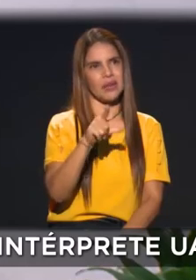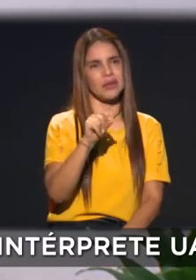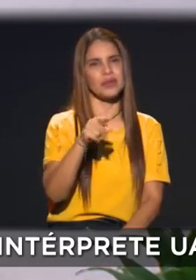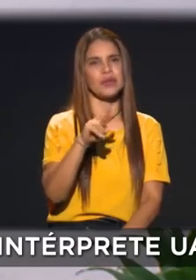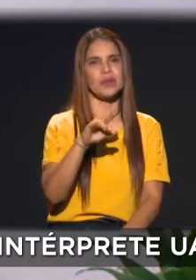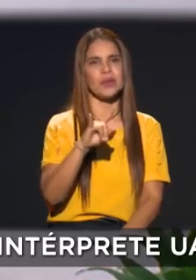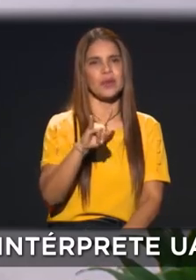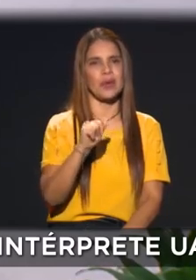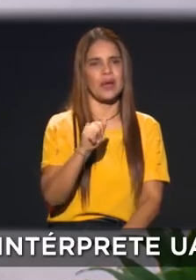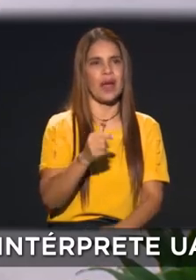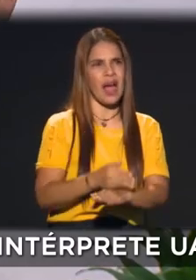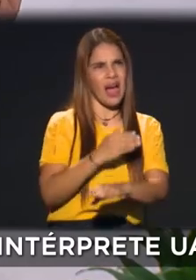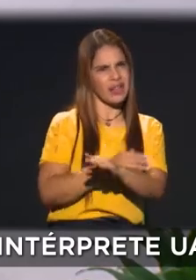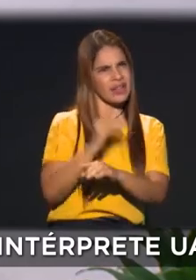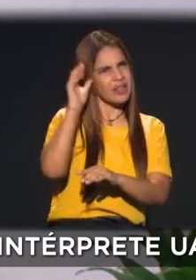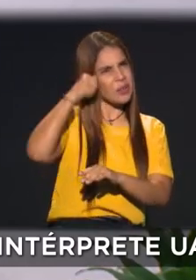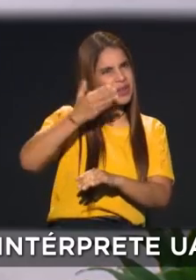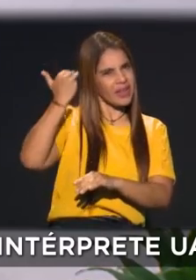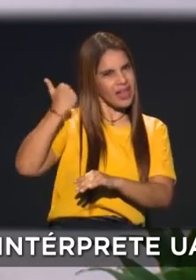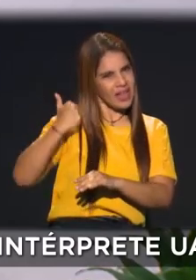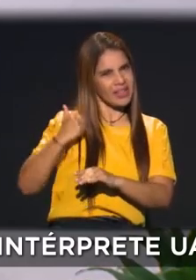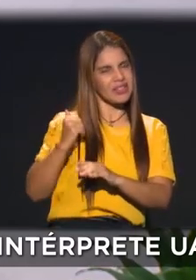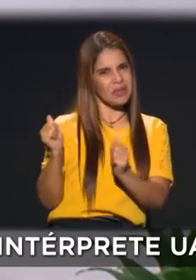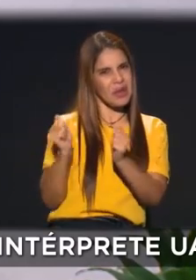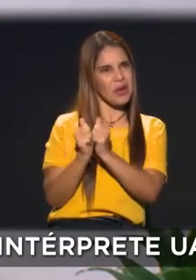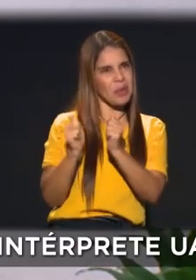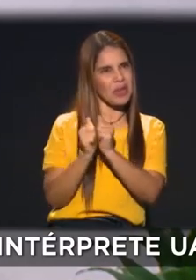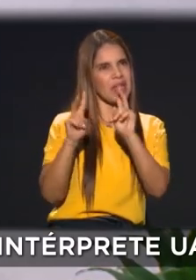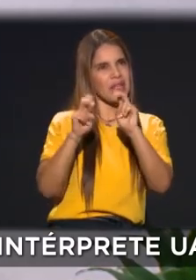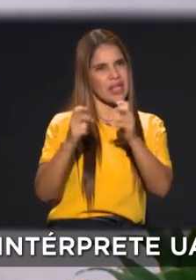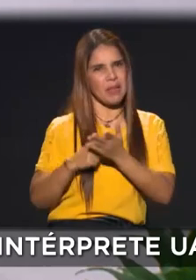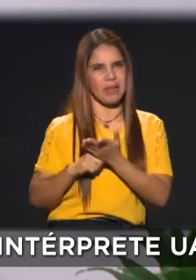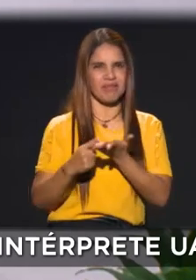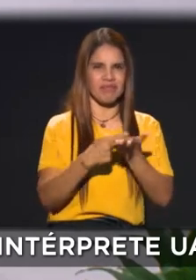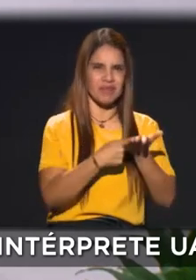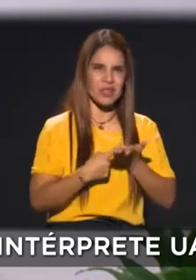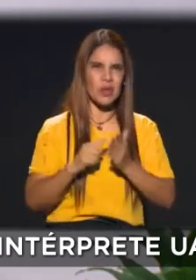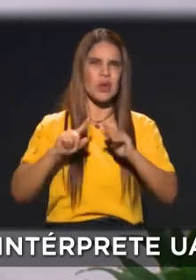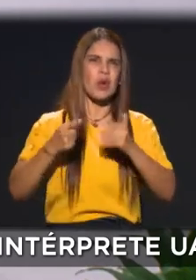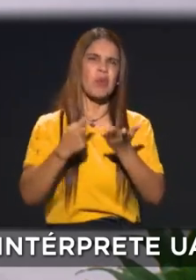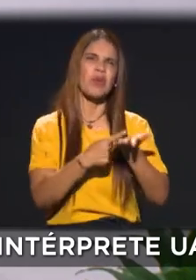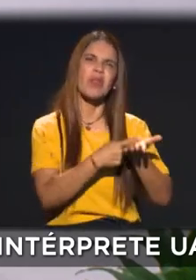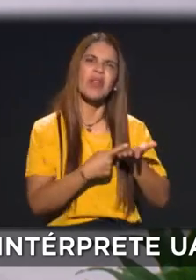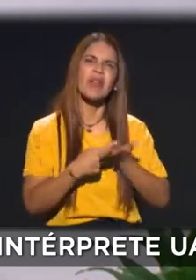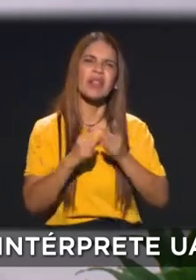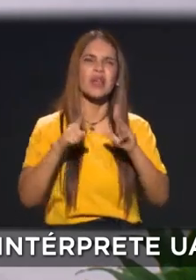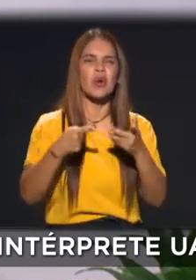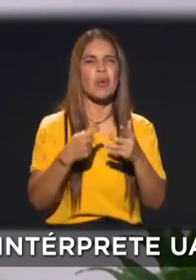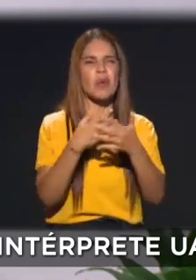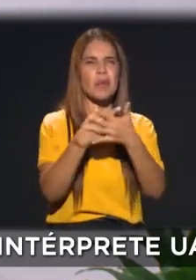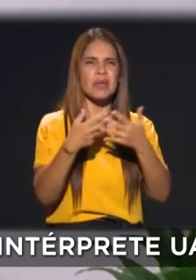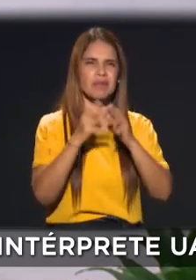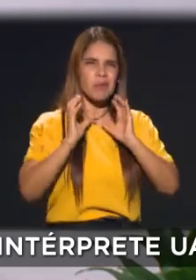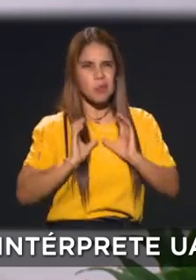las anteriores, digamos, emisiones que hemos tenido, hemos realizado temas sobre el debate. Uno, cómo hacer el debate, cómo hacer los